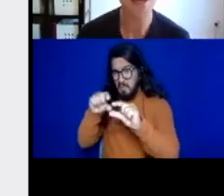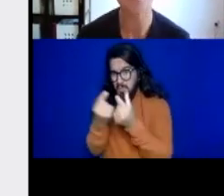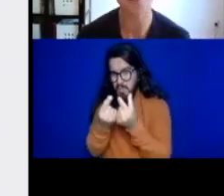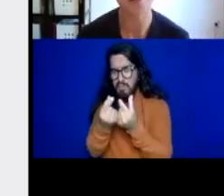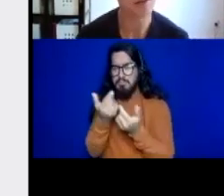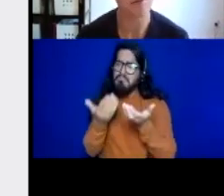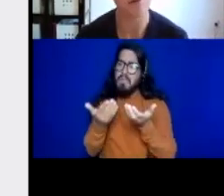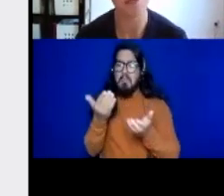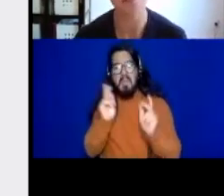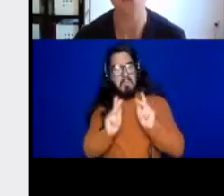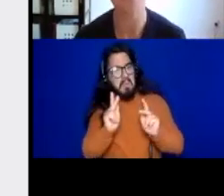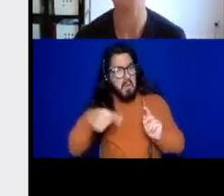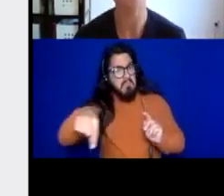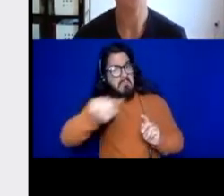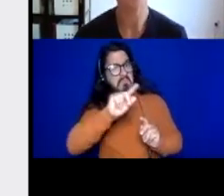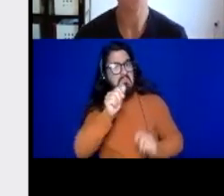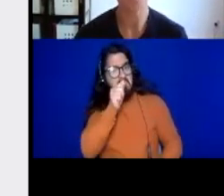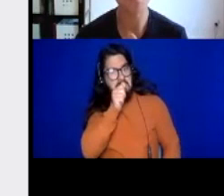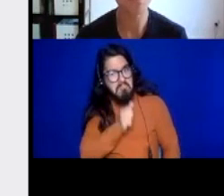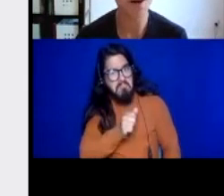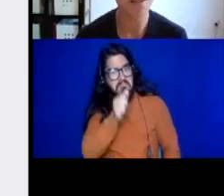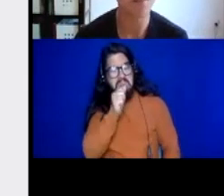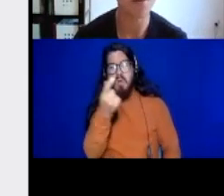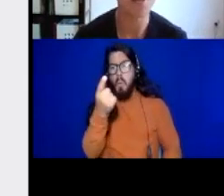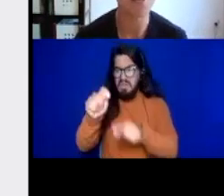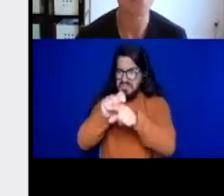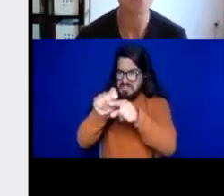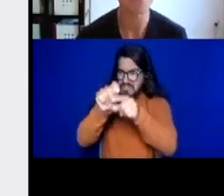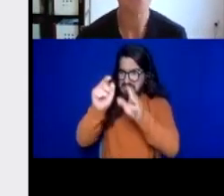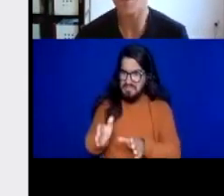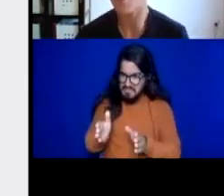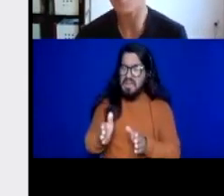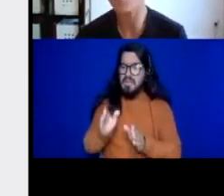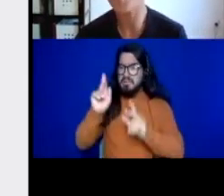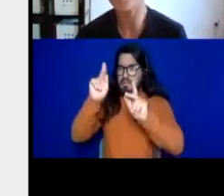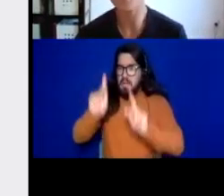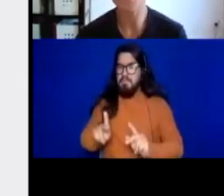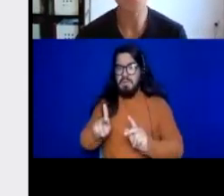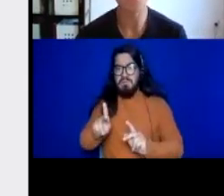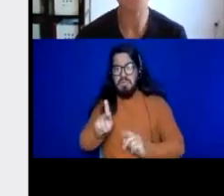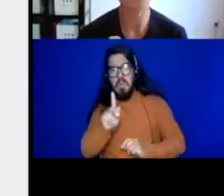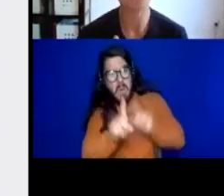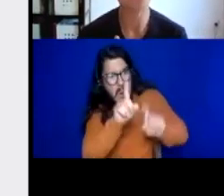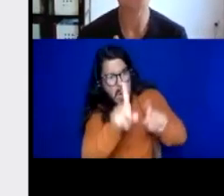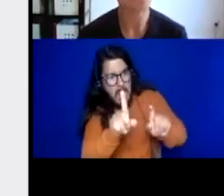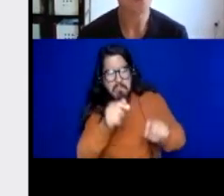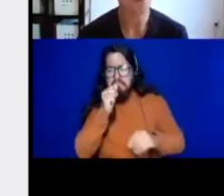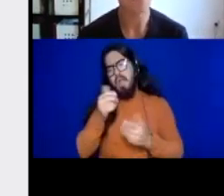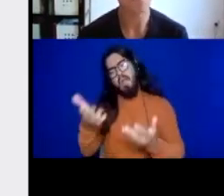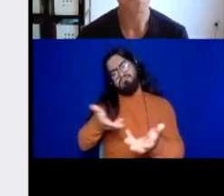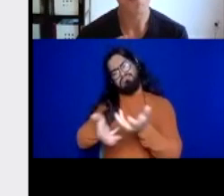que son muy pacientes, son una capacitadora, mucha gente, algunas personas han ido a esa persona con preguntas,